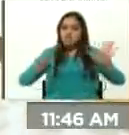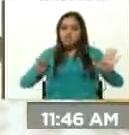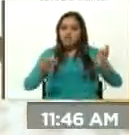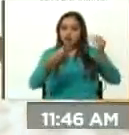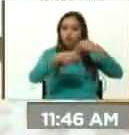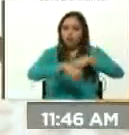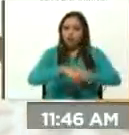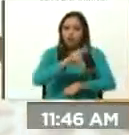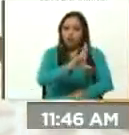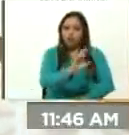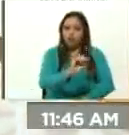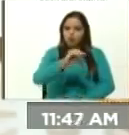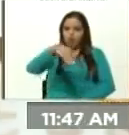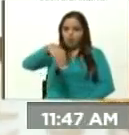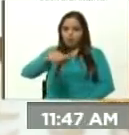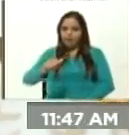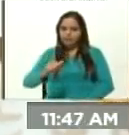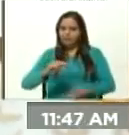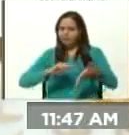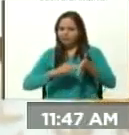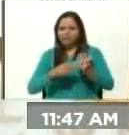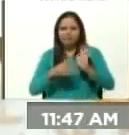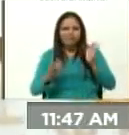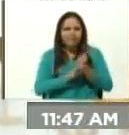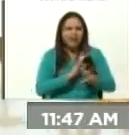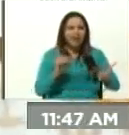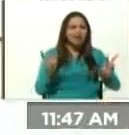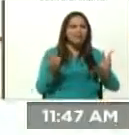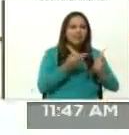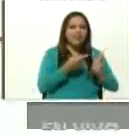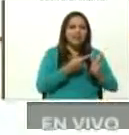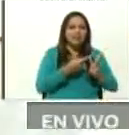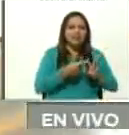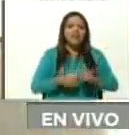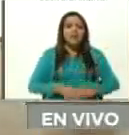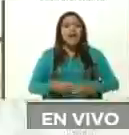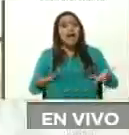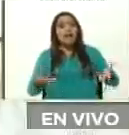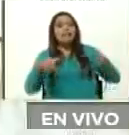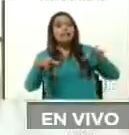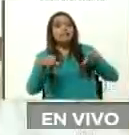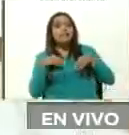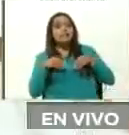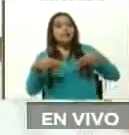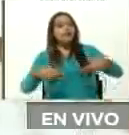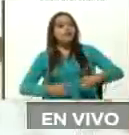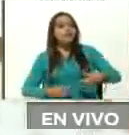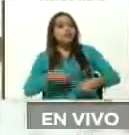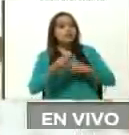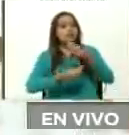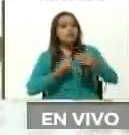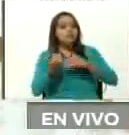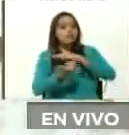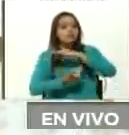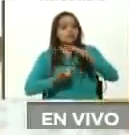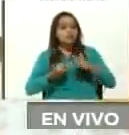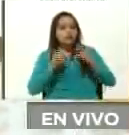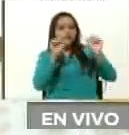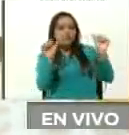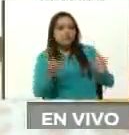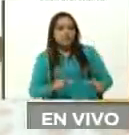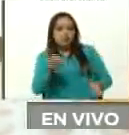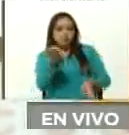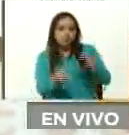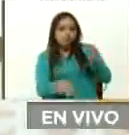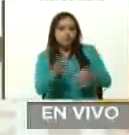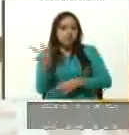Roma. Esto implica que se reconoce el esfuerzo realizado por las instituciones del sistema de justicia